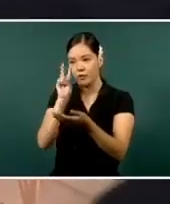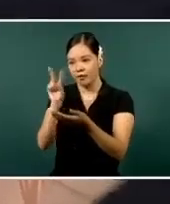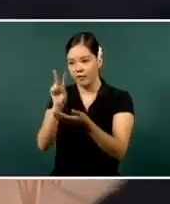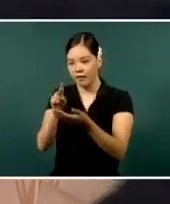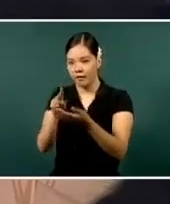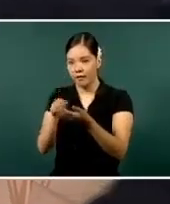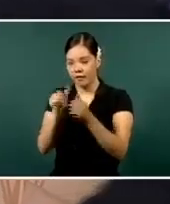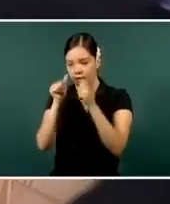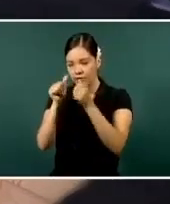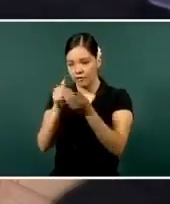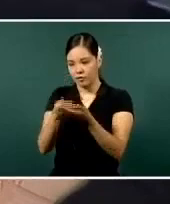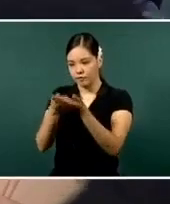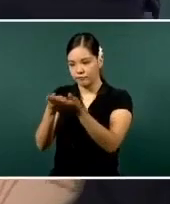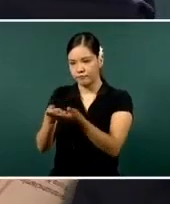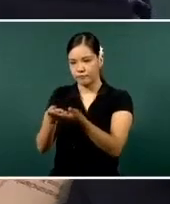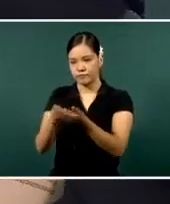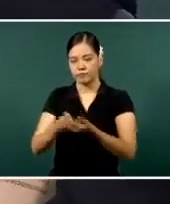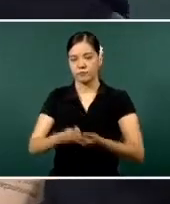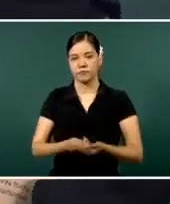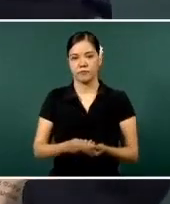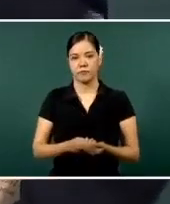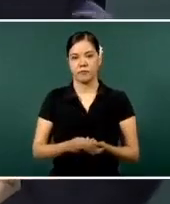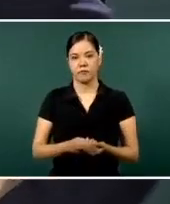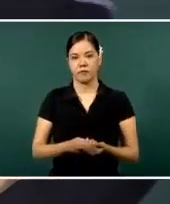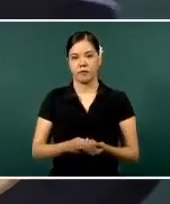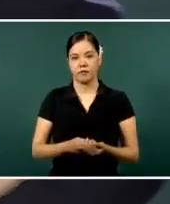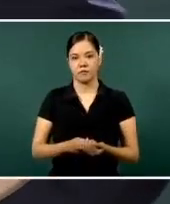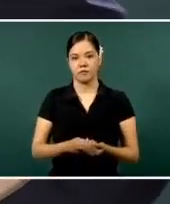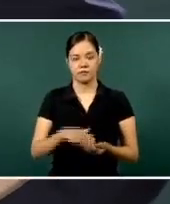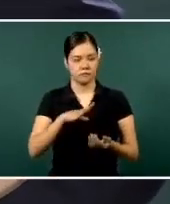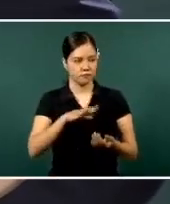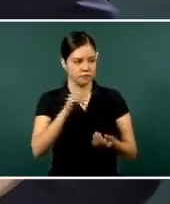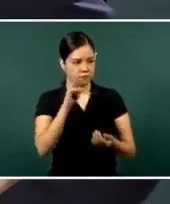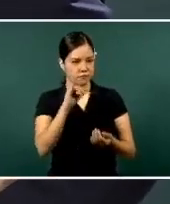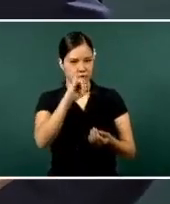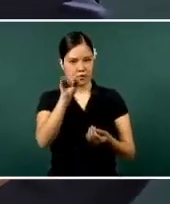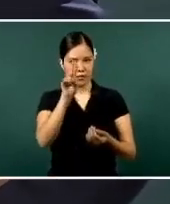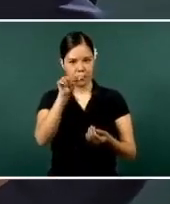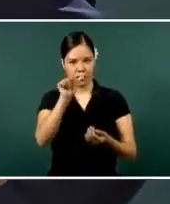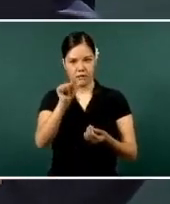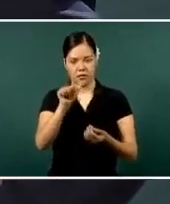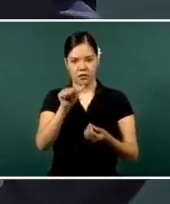Uchuca. A ver, Juan. Sí. ¿No das un saludo